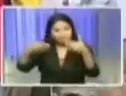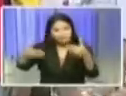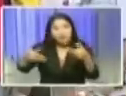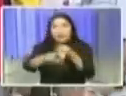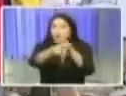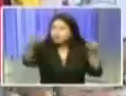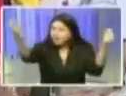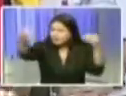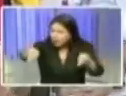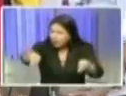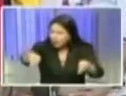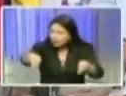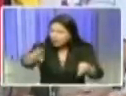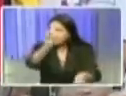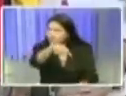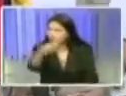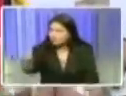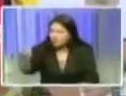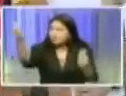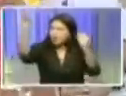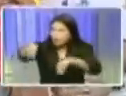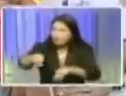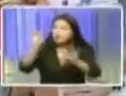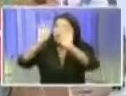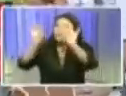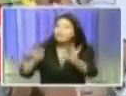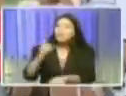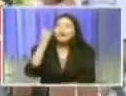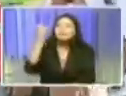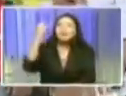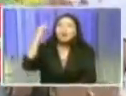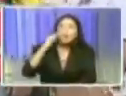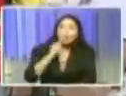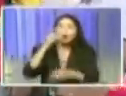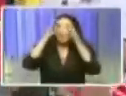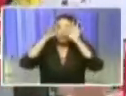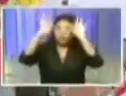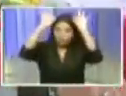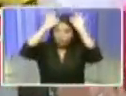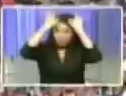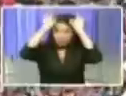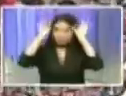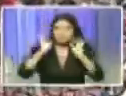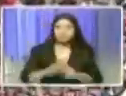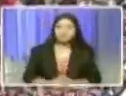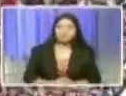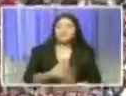¿Ustedes están de acuerdo en ese concepto bolivariano y Simón Rodríguezano?